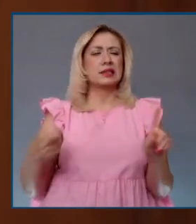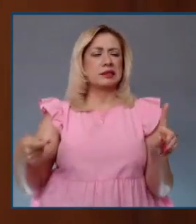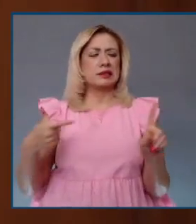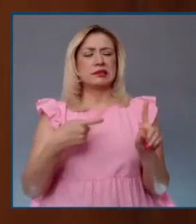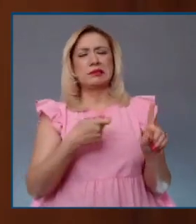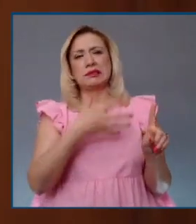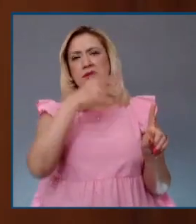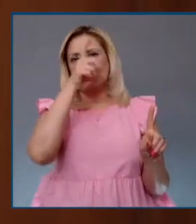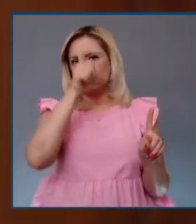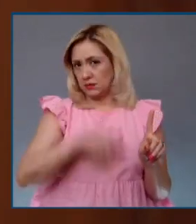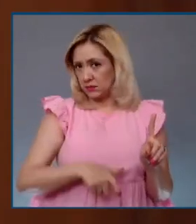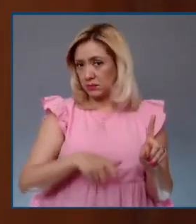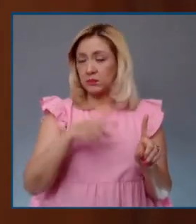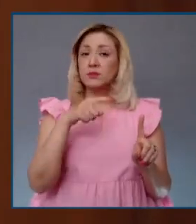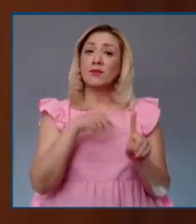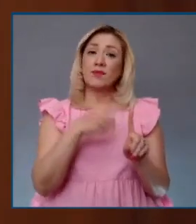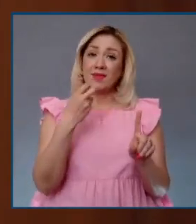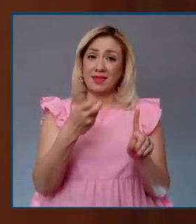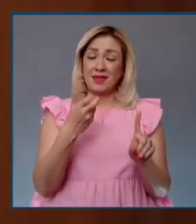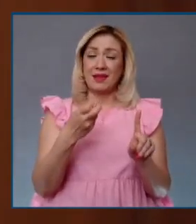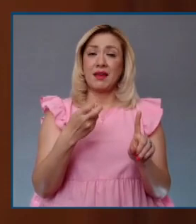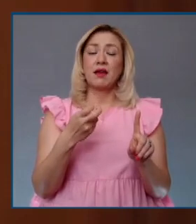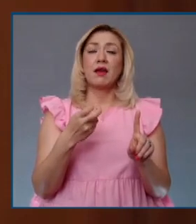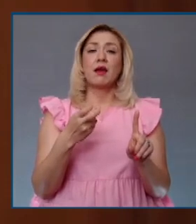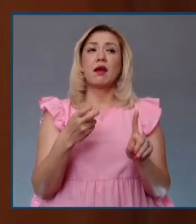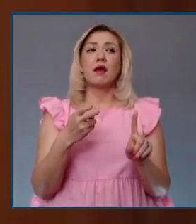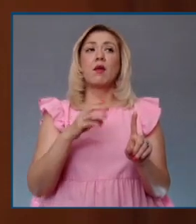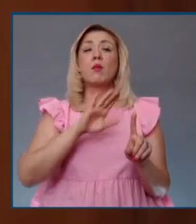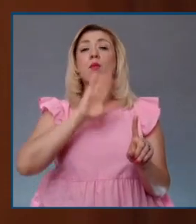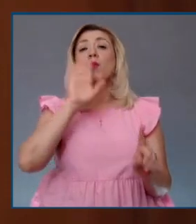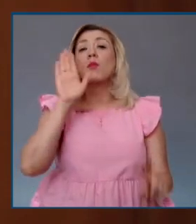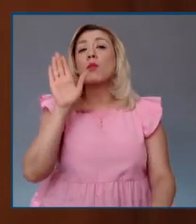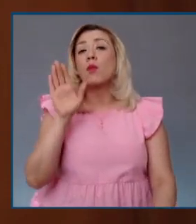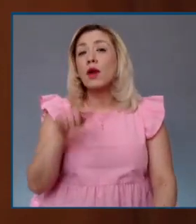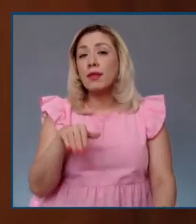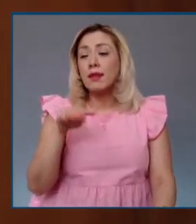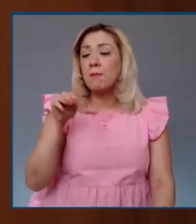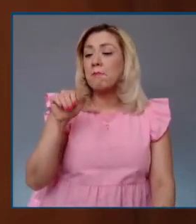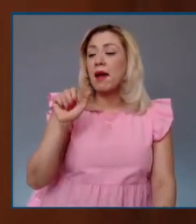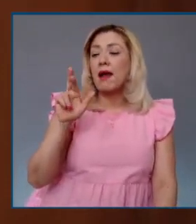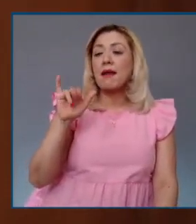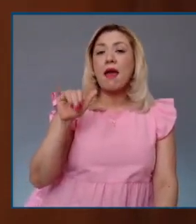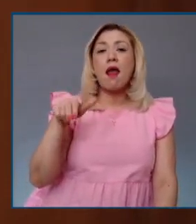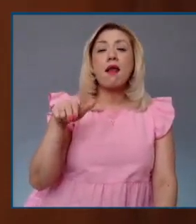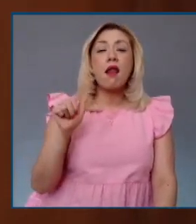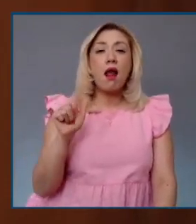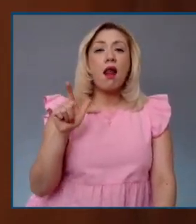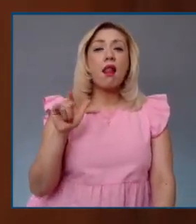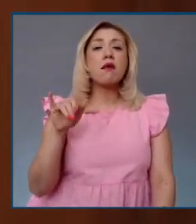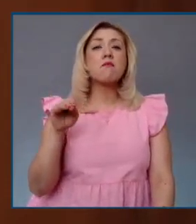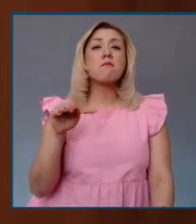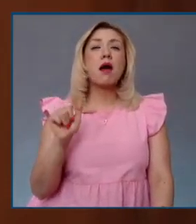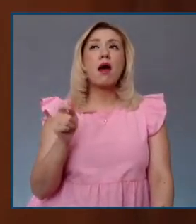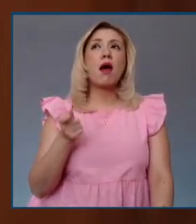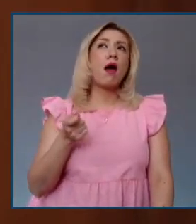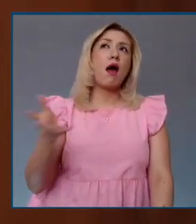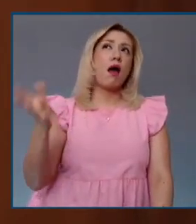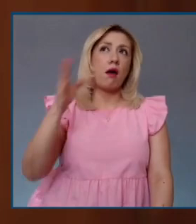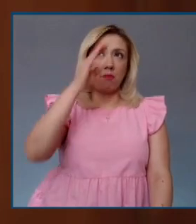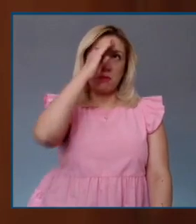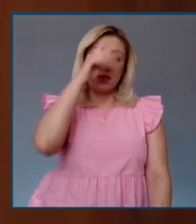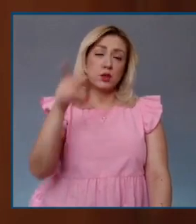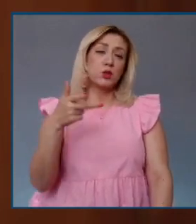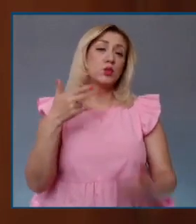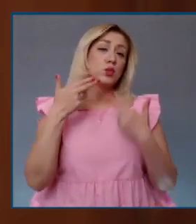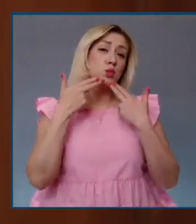primer caso ocurrió que la muerte de Mariana Lima quiso explicarse como un suicidio. Entonces, esa es